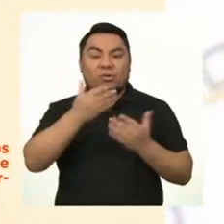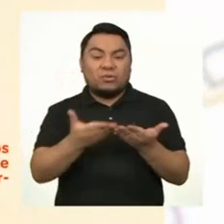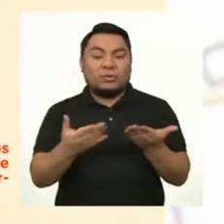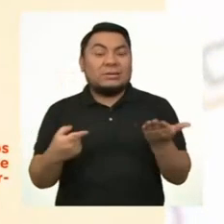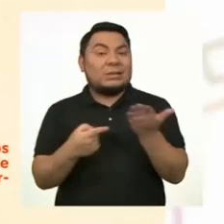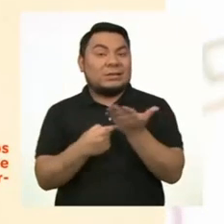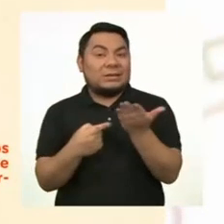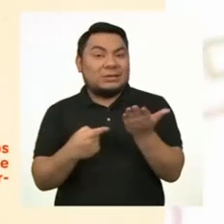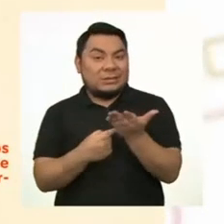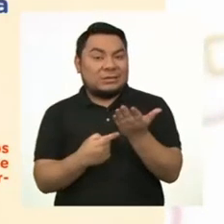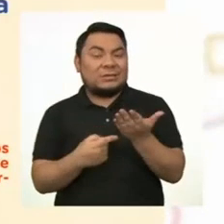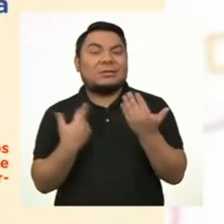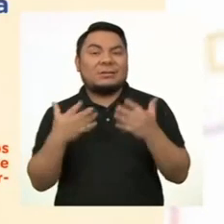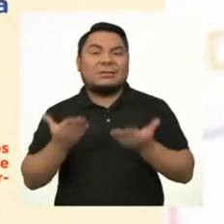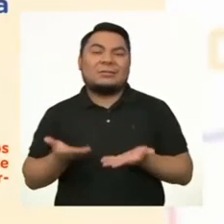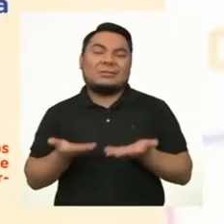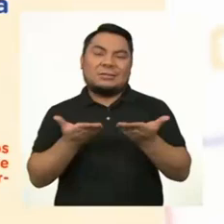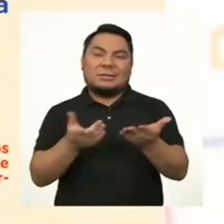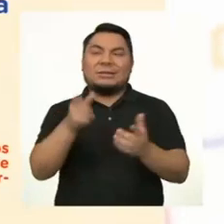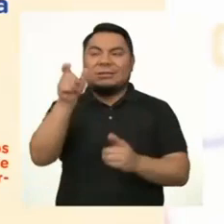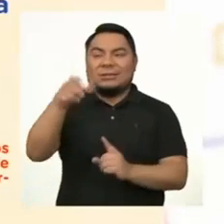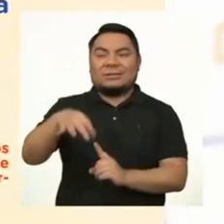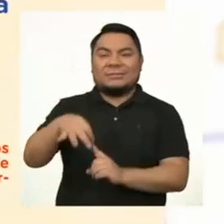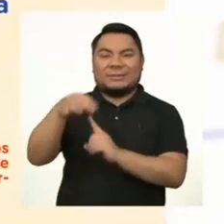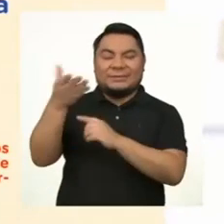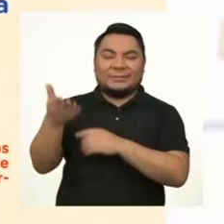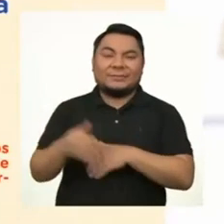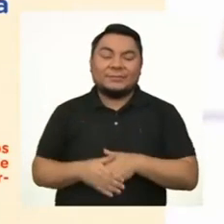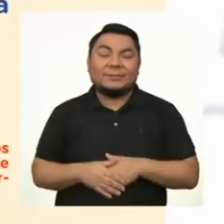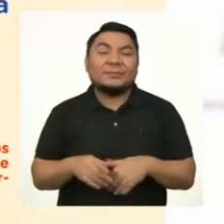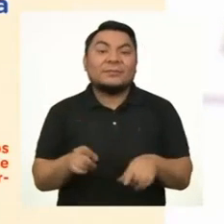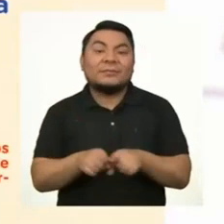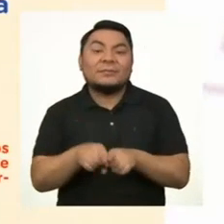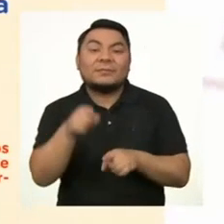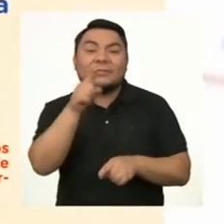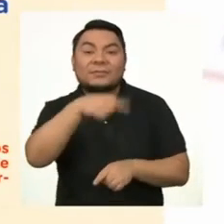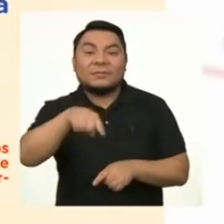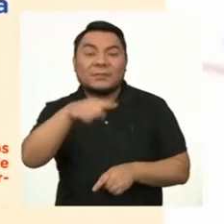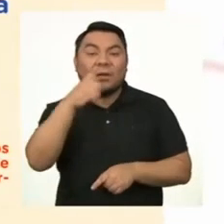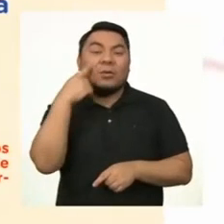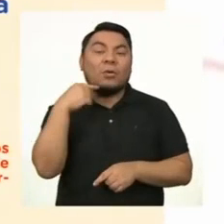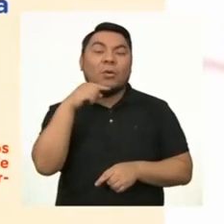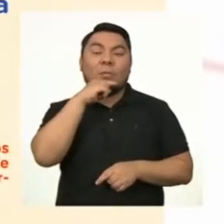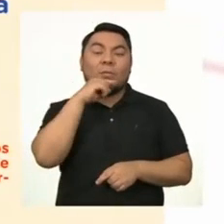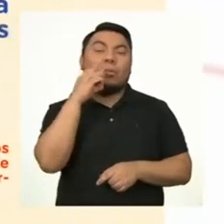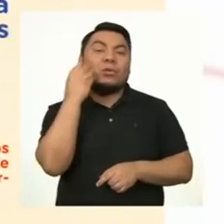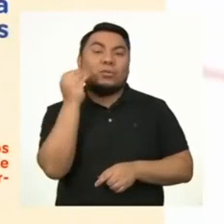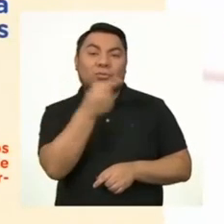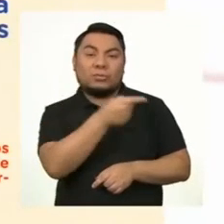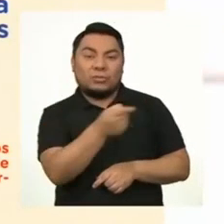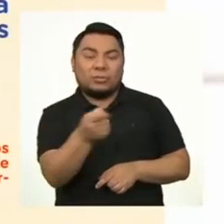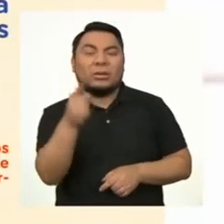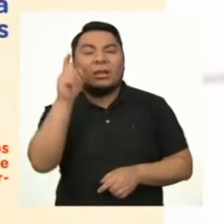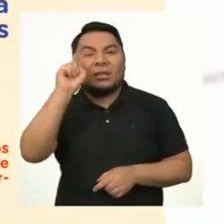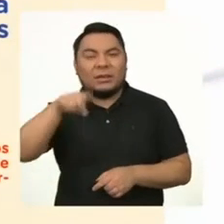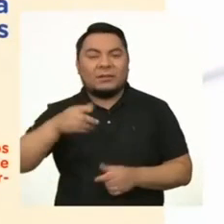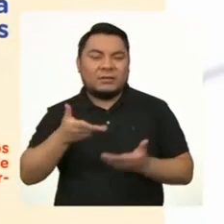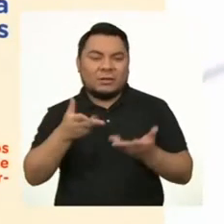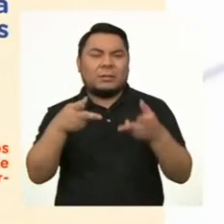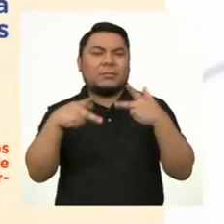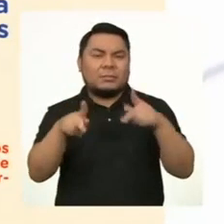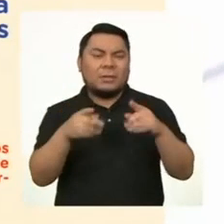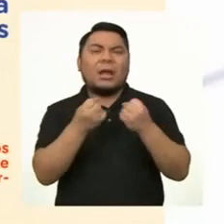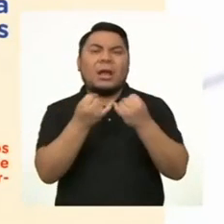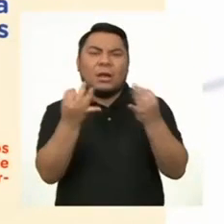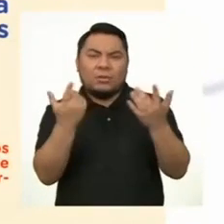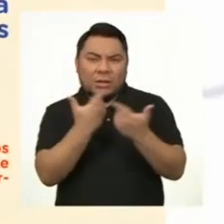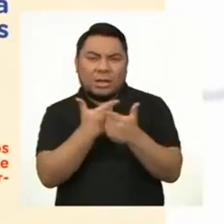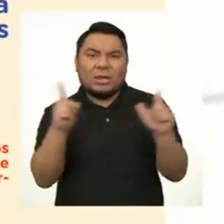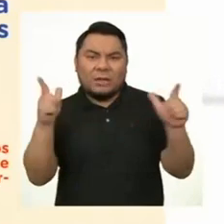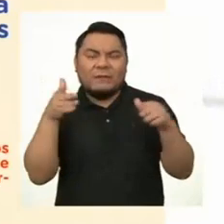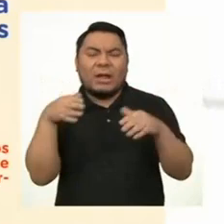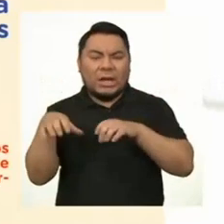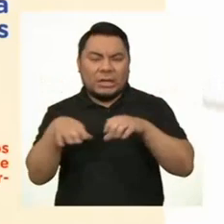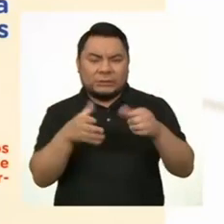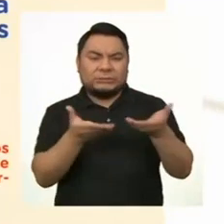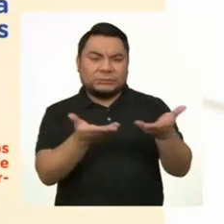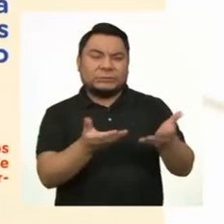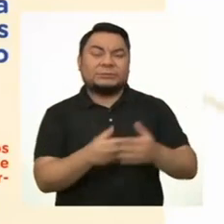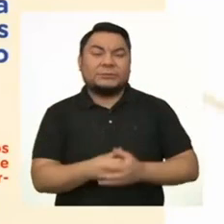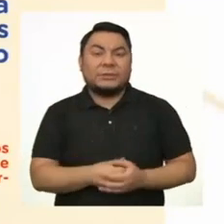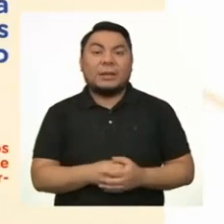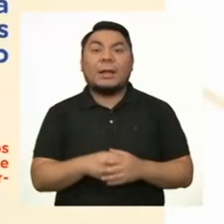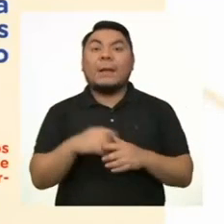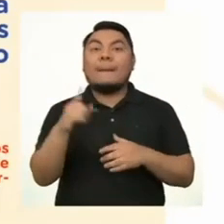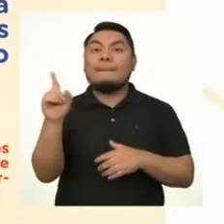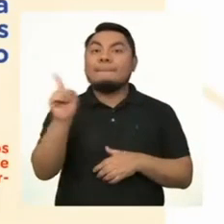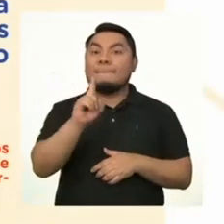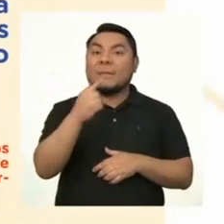electrónicos, conforme a lo que señala el especialista. En el caso de las y los adolescentes, se les debería permitir cierta libertad de acción.